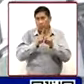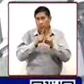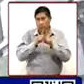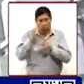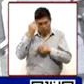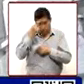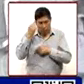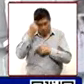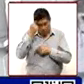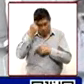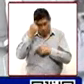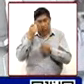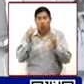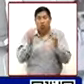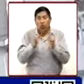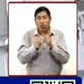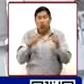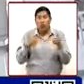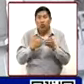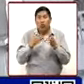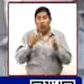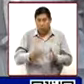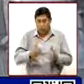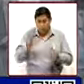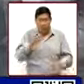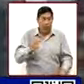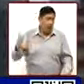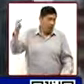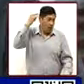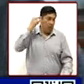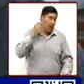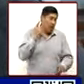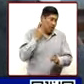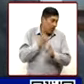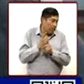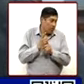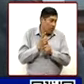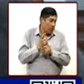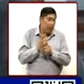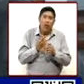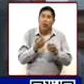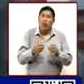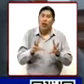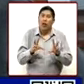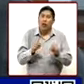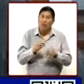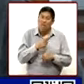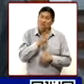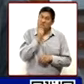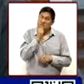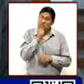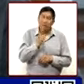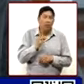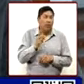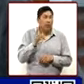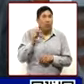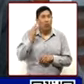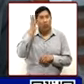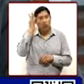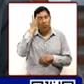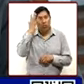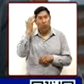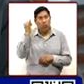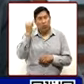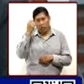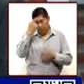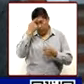gobierno con autoridades vecinales de la ciudad del Alto. Efectivamente, ya no habría ninguna amenaza porque hemos llegado a